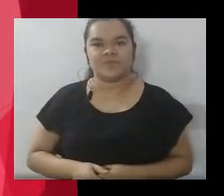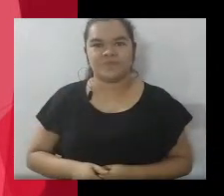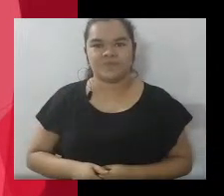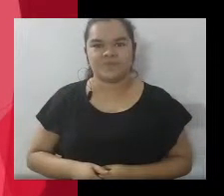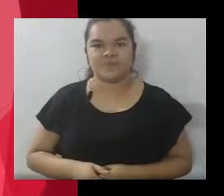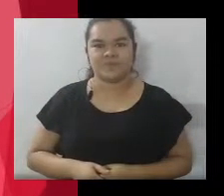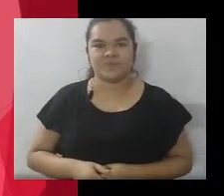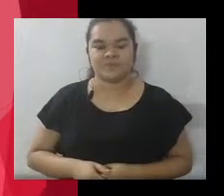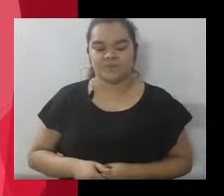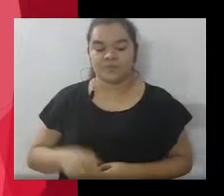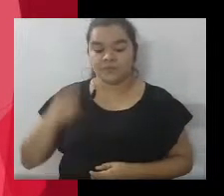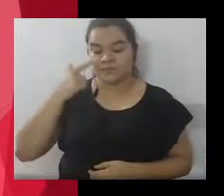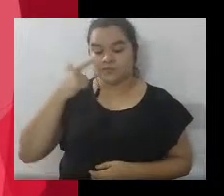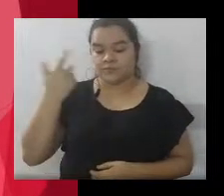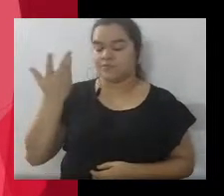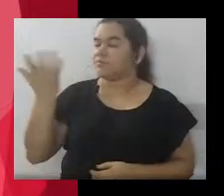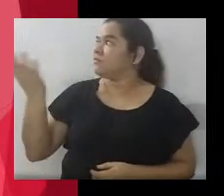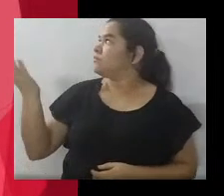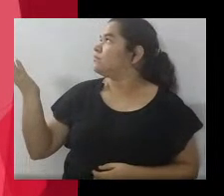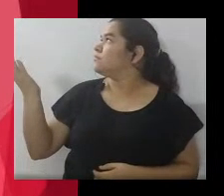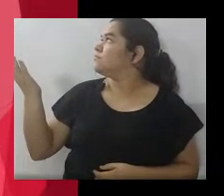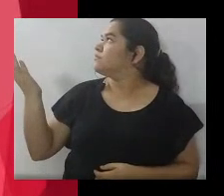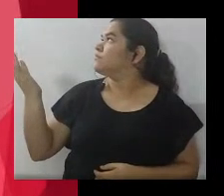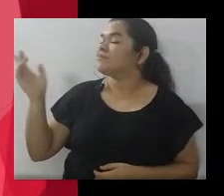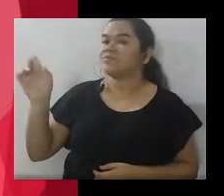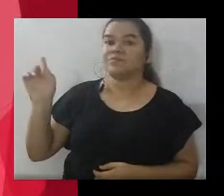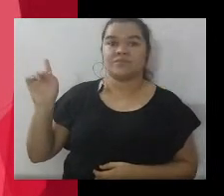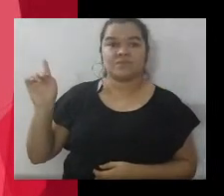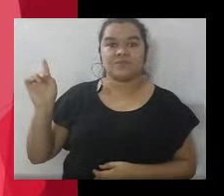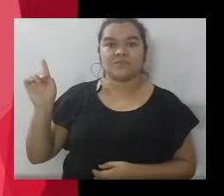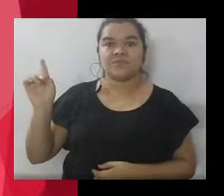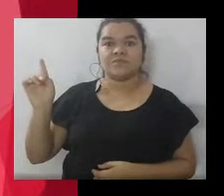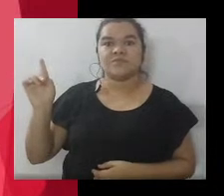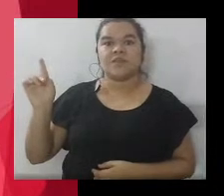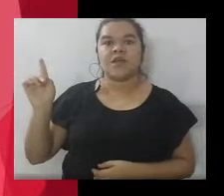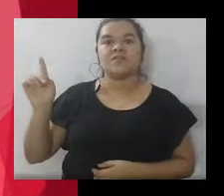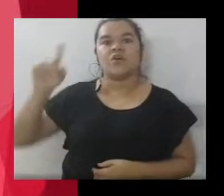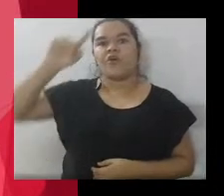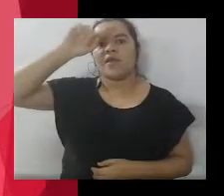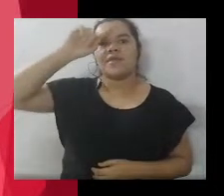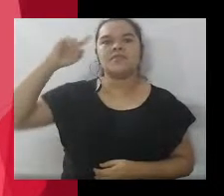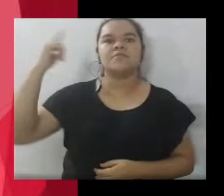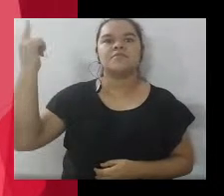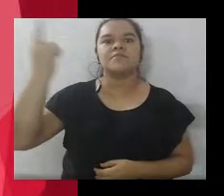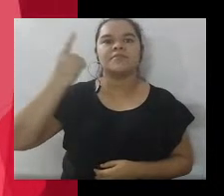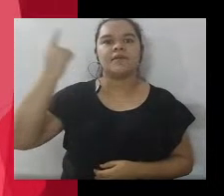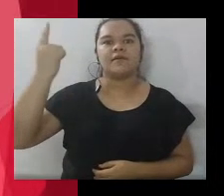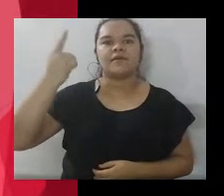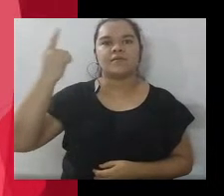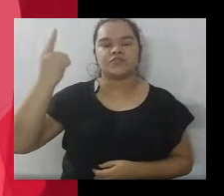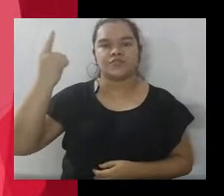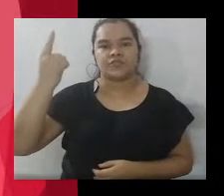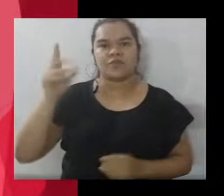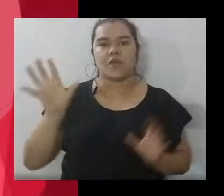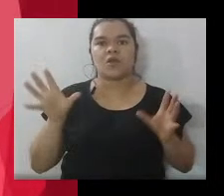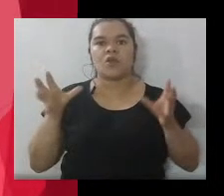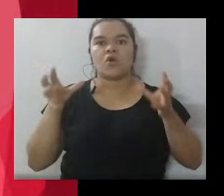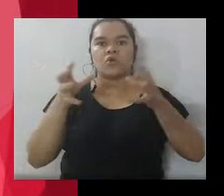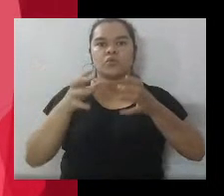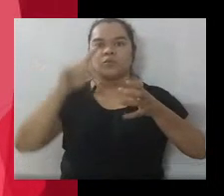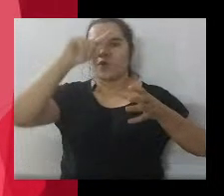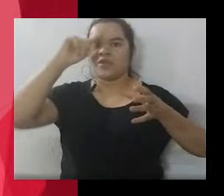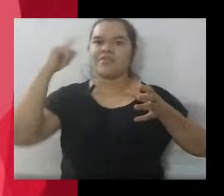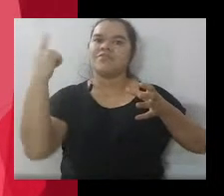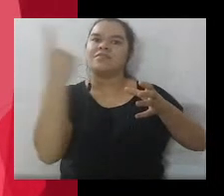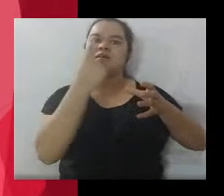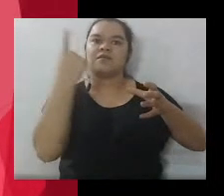Acá les muestro un poco lo que es un evento internacional que fue organizado por la Federación Internacional